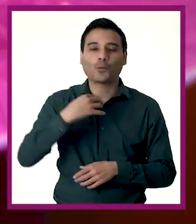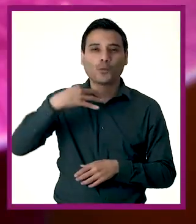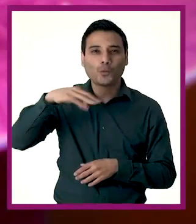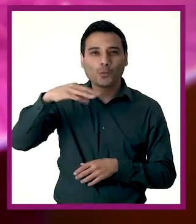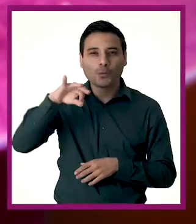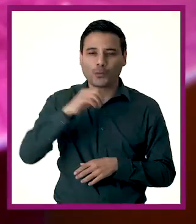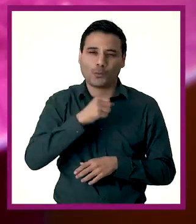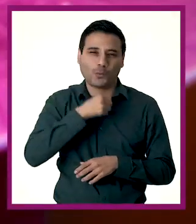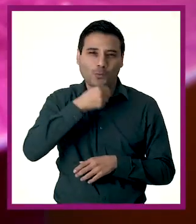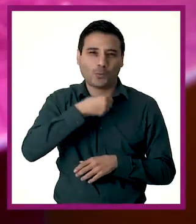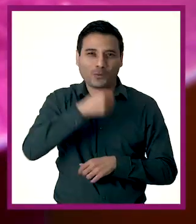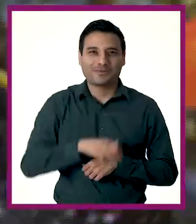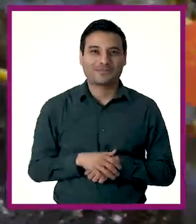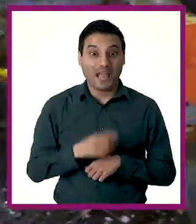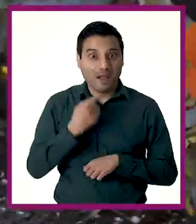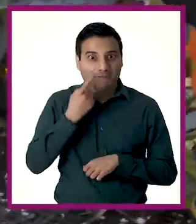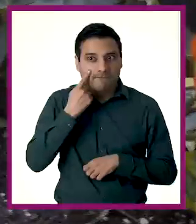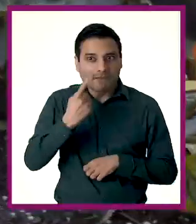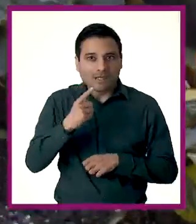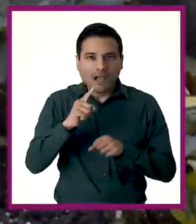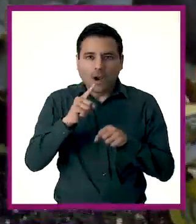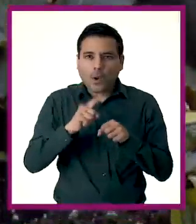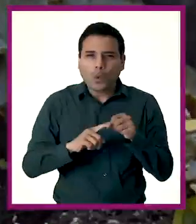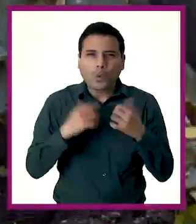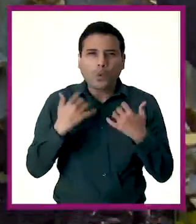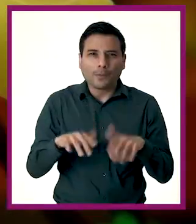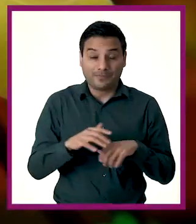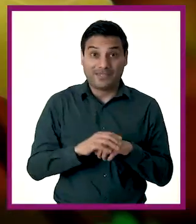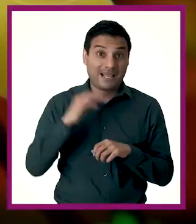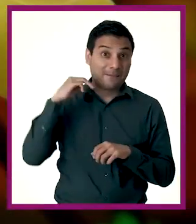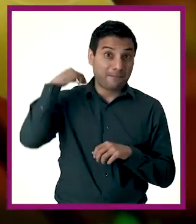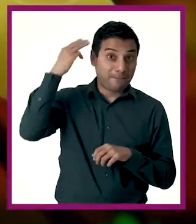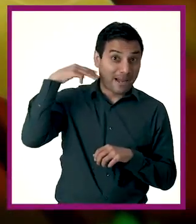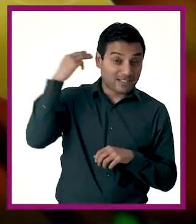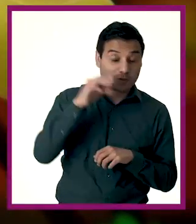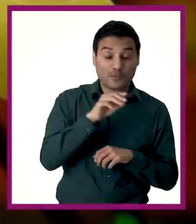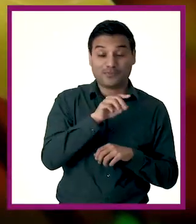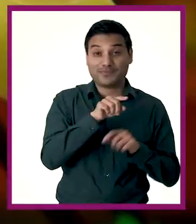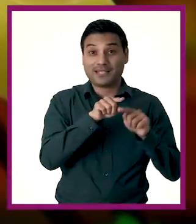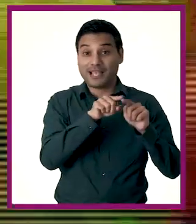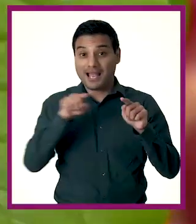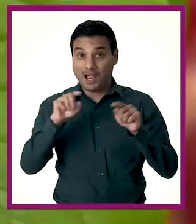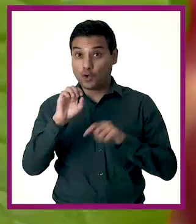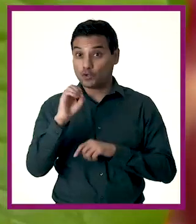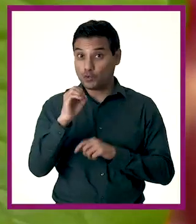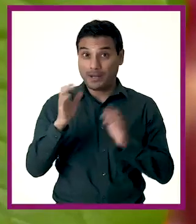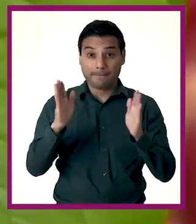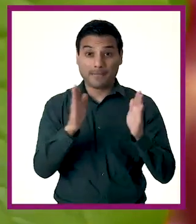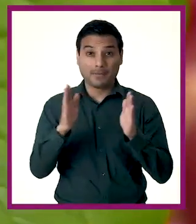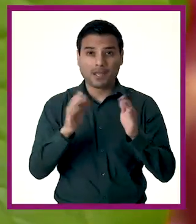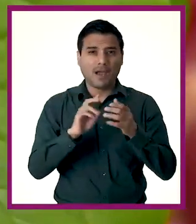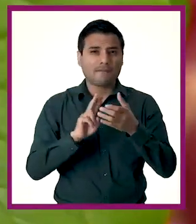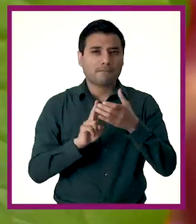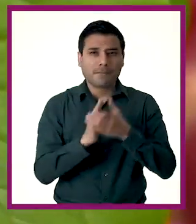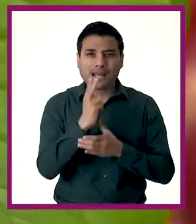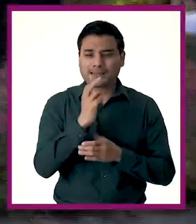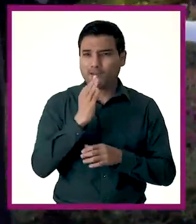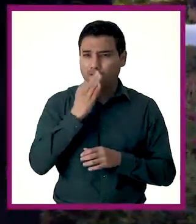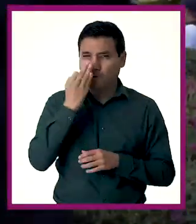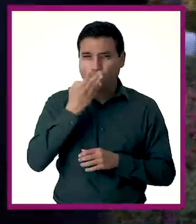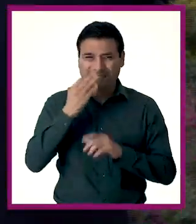de cerezos que son muy viejos. Mira este color, qué cosa. De marzo a octubre, más de 1,000,000 de plantas